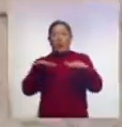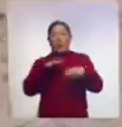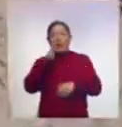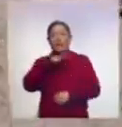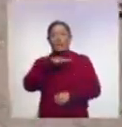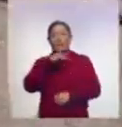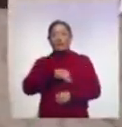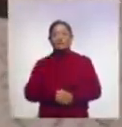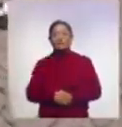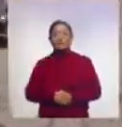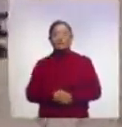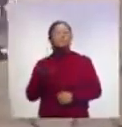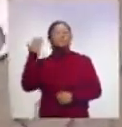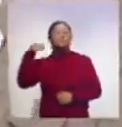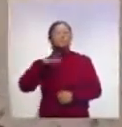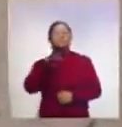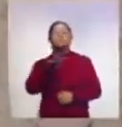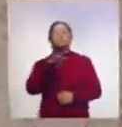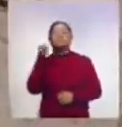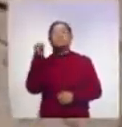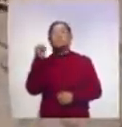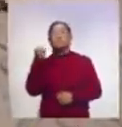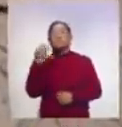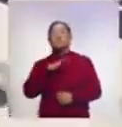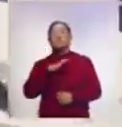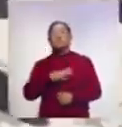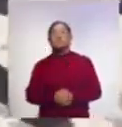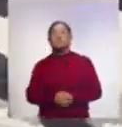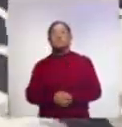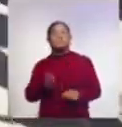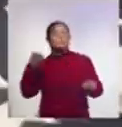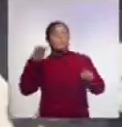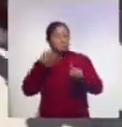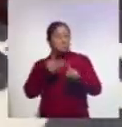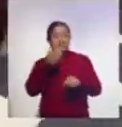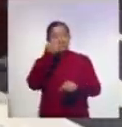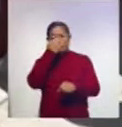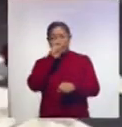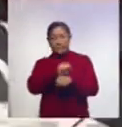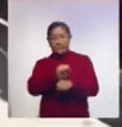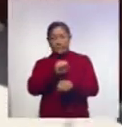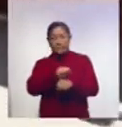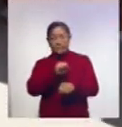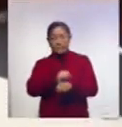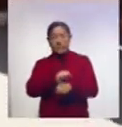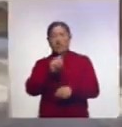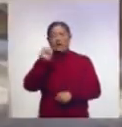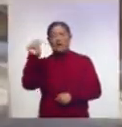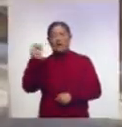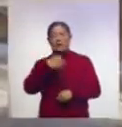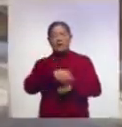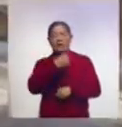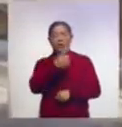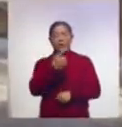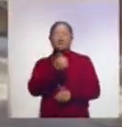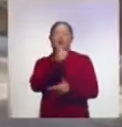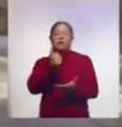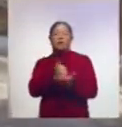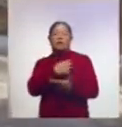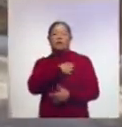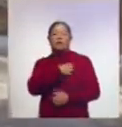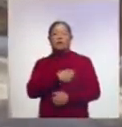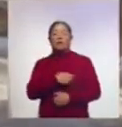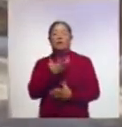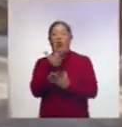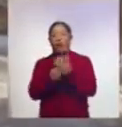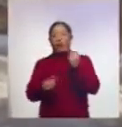realizó este 19 de septiembre. En el caso específico de la Escuela Secundaria Técnica número 1, ubicada en la ciudad capital, fueron evacuados